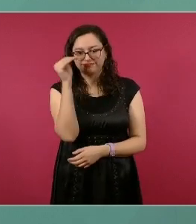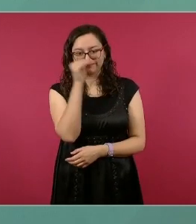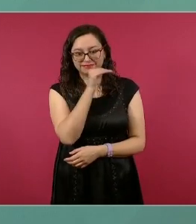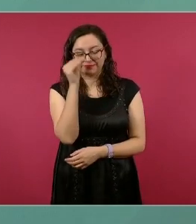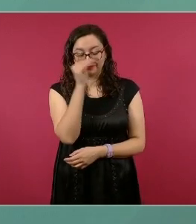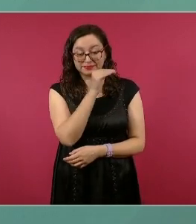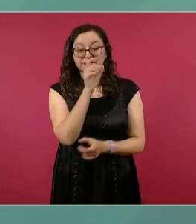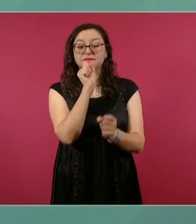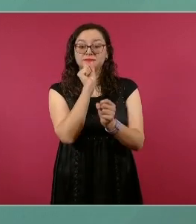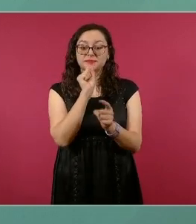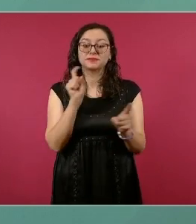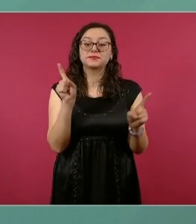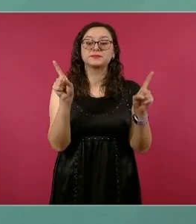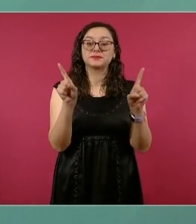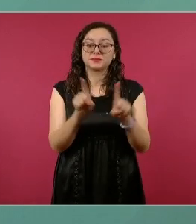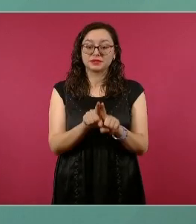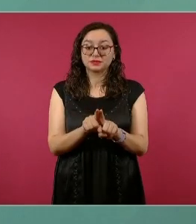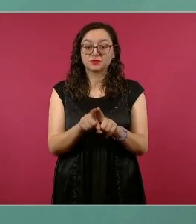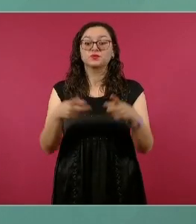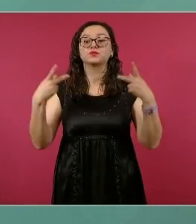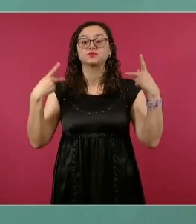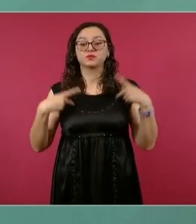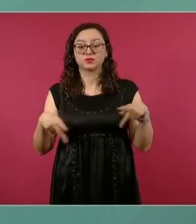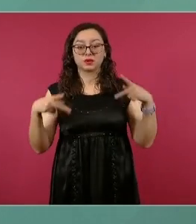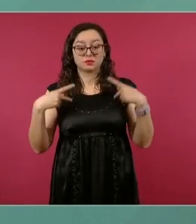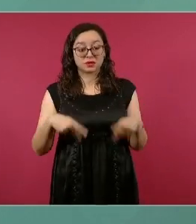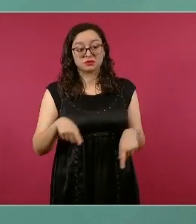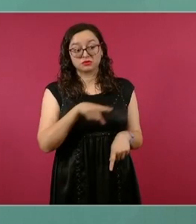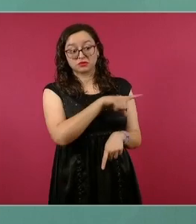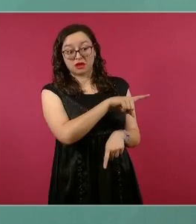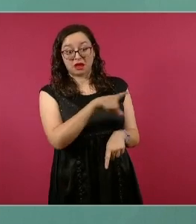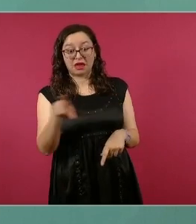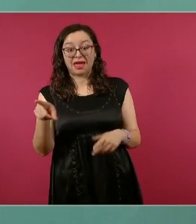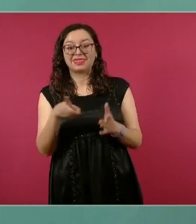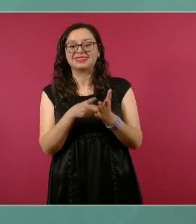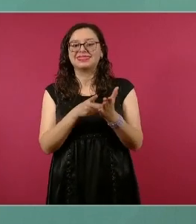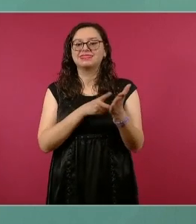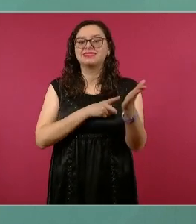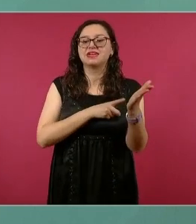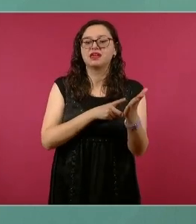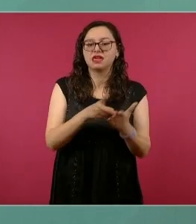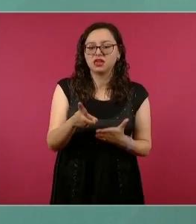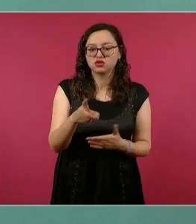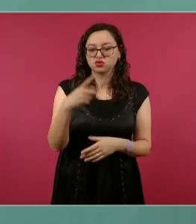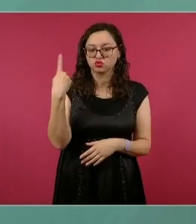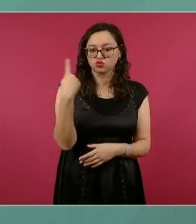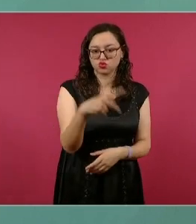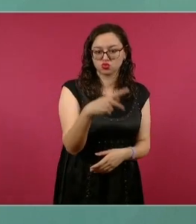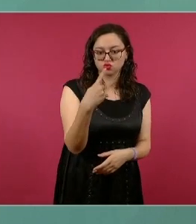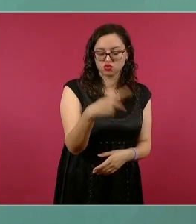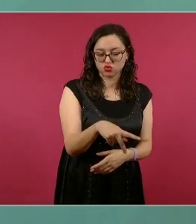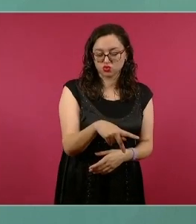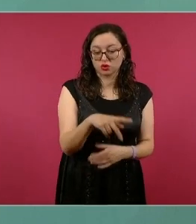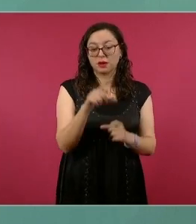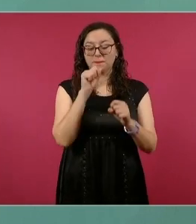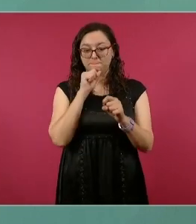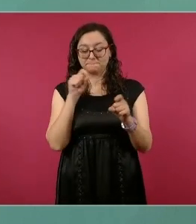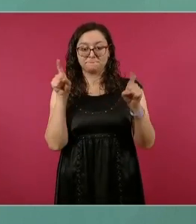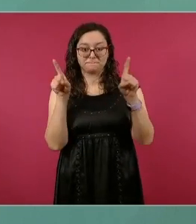también la idea de que los usuarios son derechohabientes. Se consolida el objetivo de darle